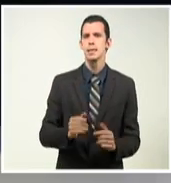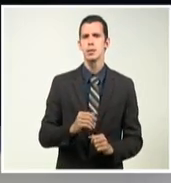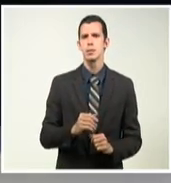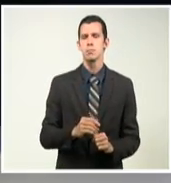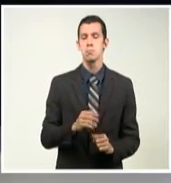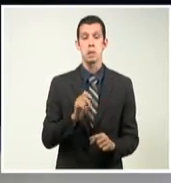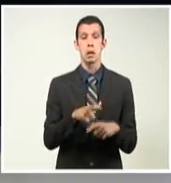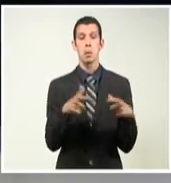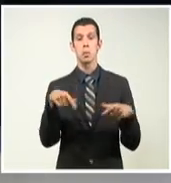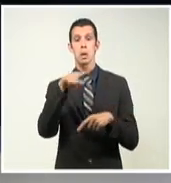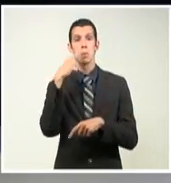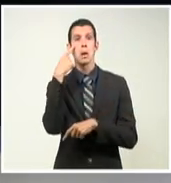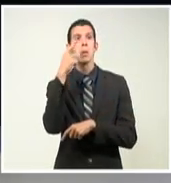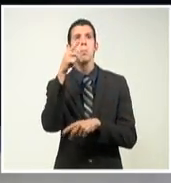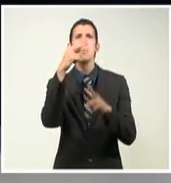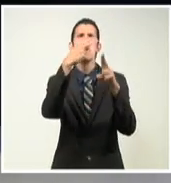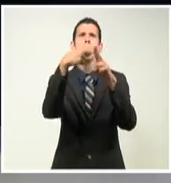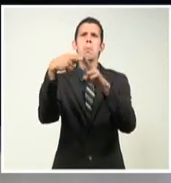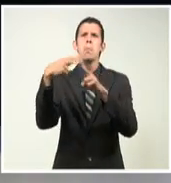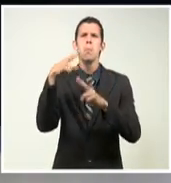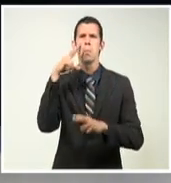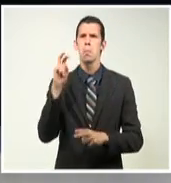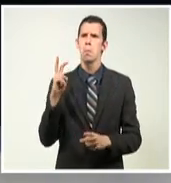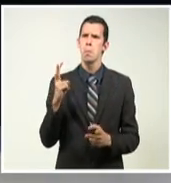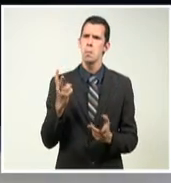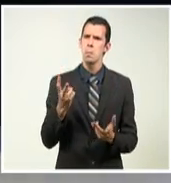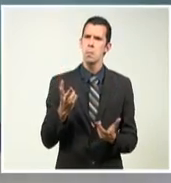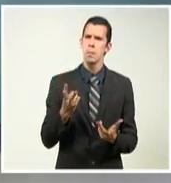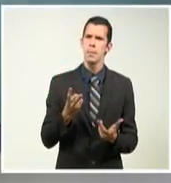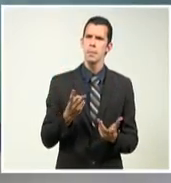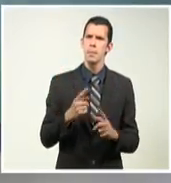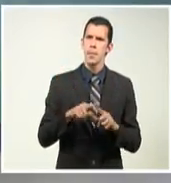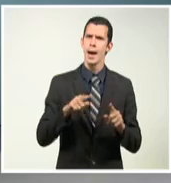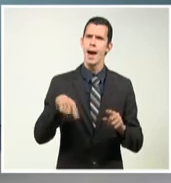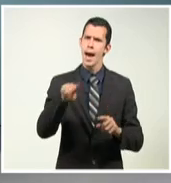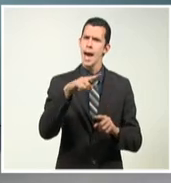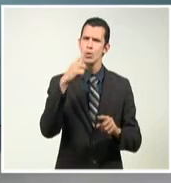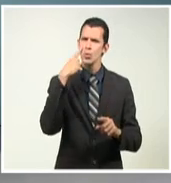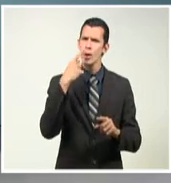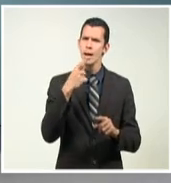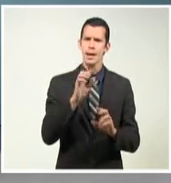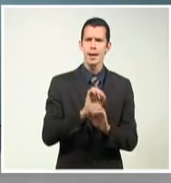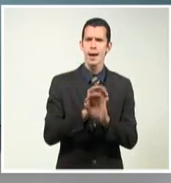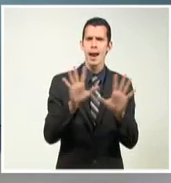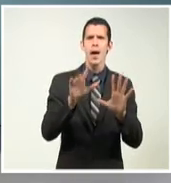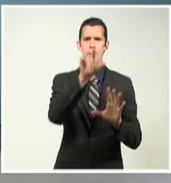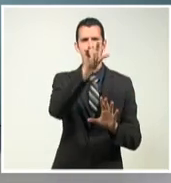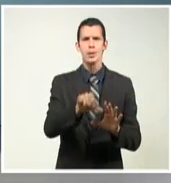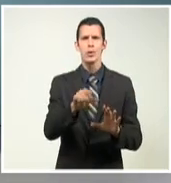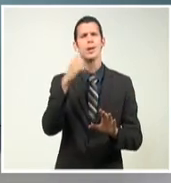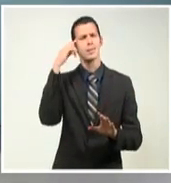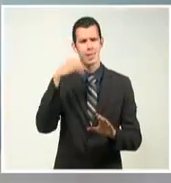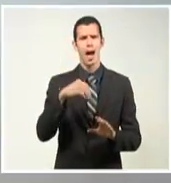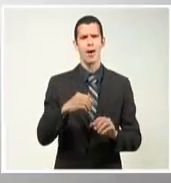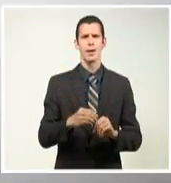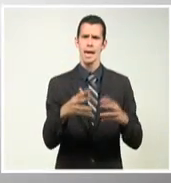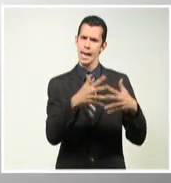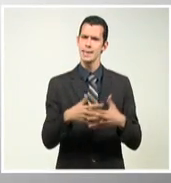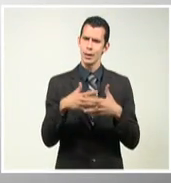cubano, estos que les muestro, vamos a verlos. Estos nombres muy claritos para las mentes y los bolsillos de